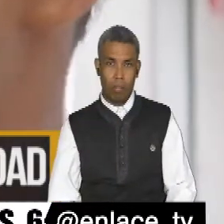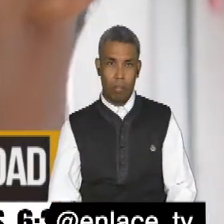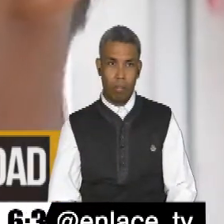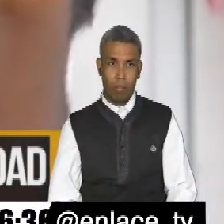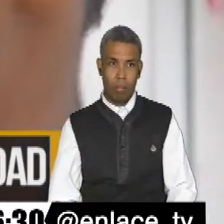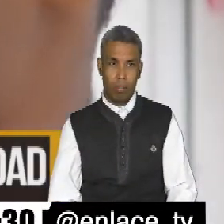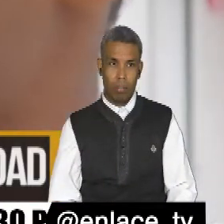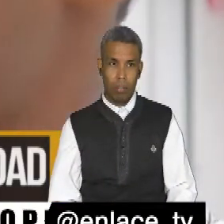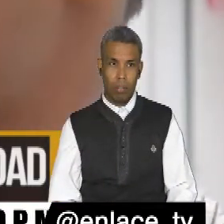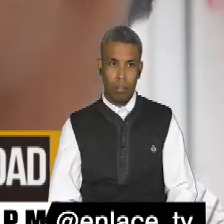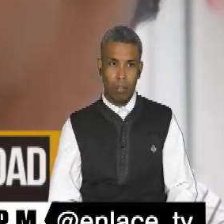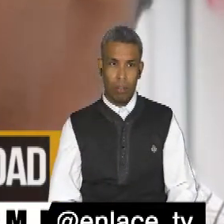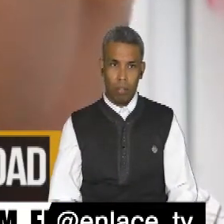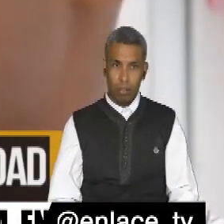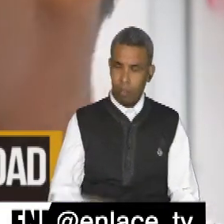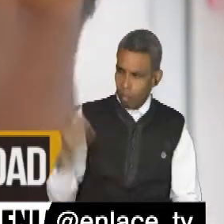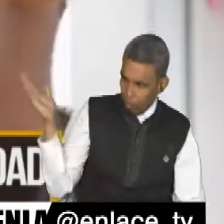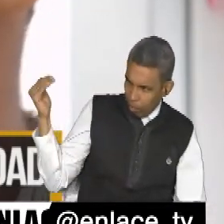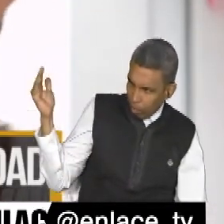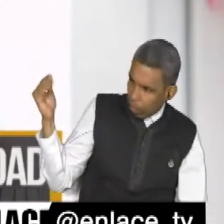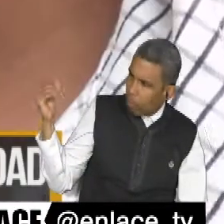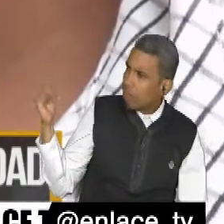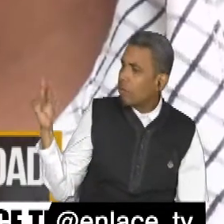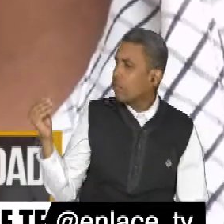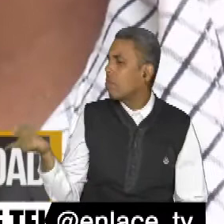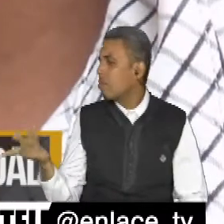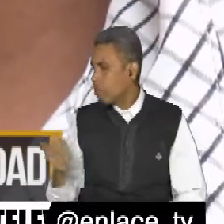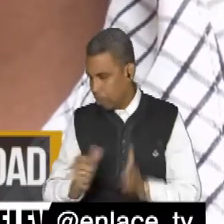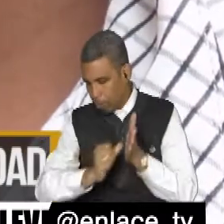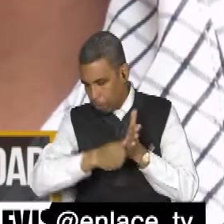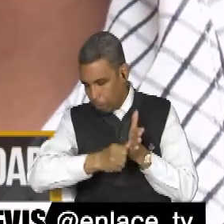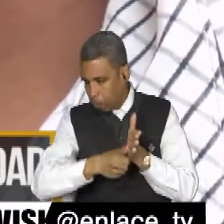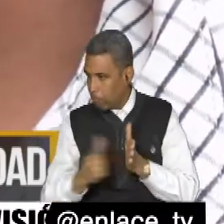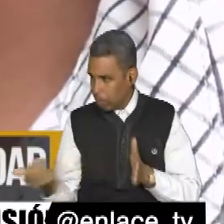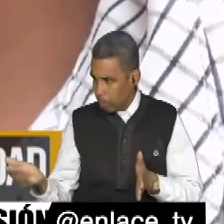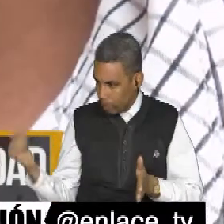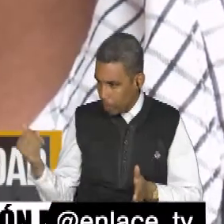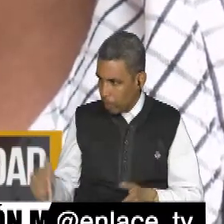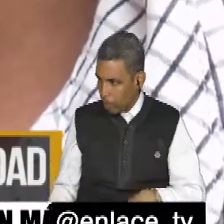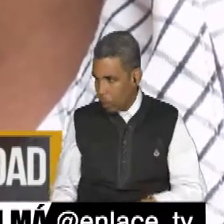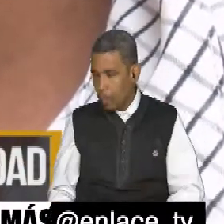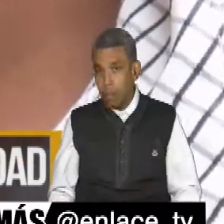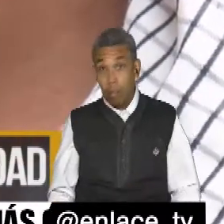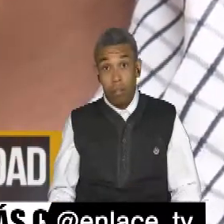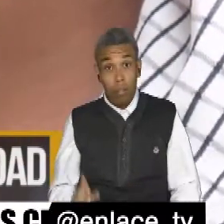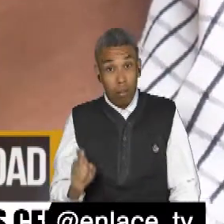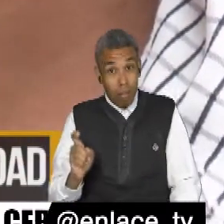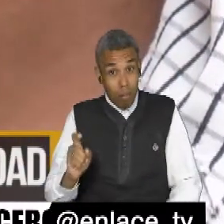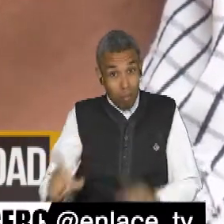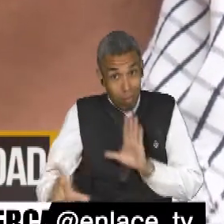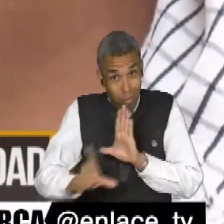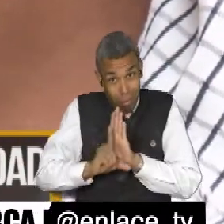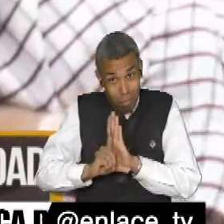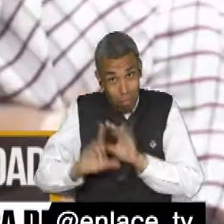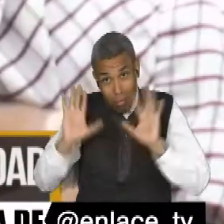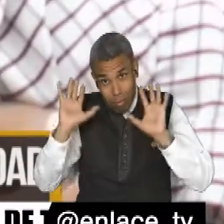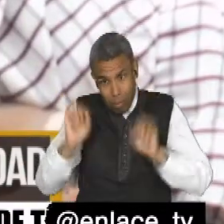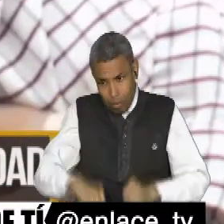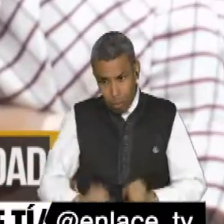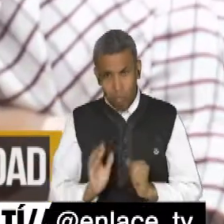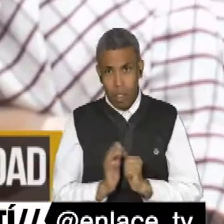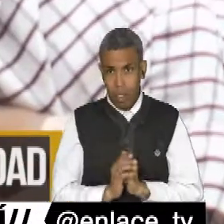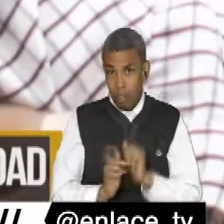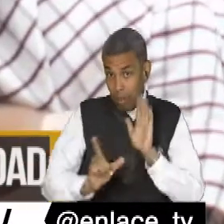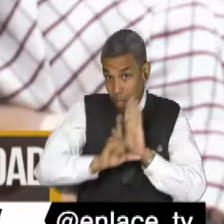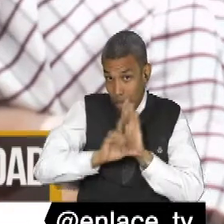los requiere, les solicita antecedentes, les registra, porque eso está debidamente tipificado en la